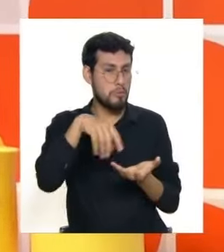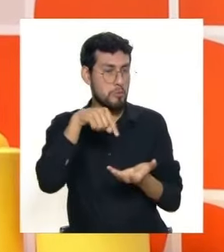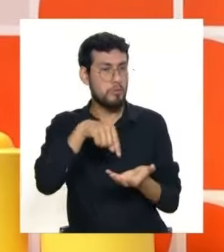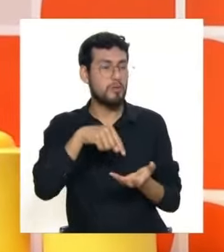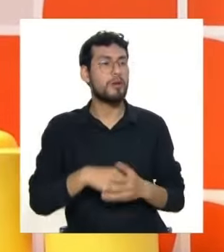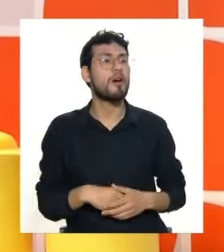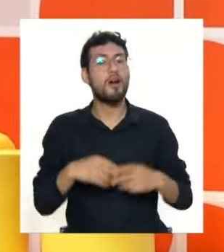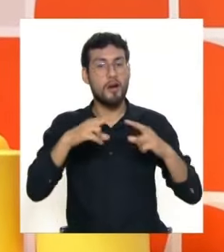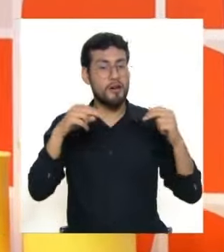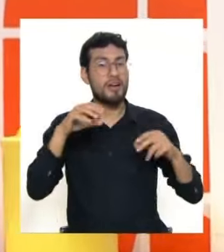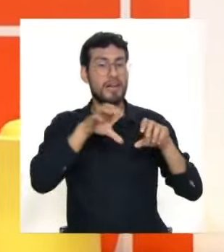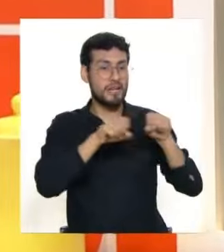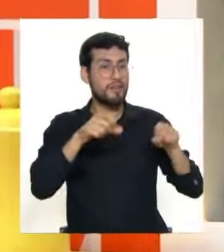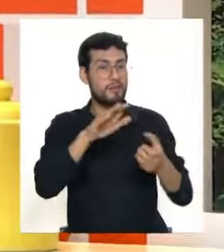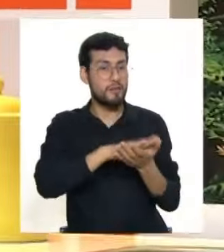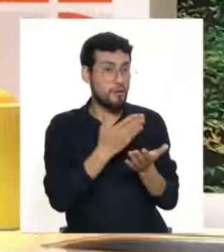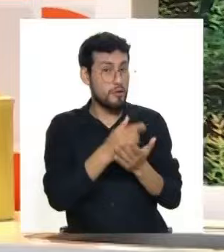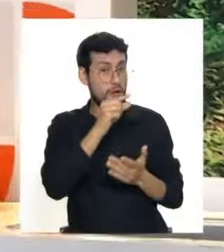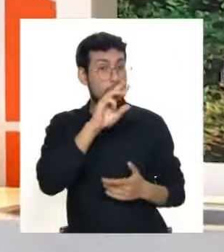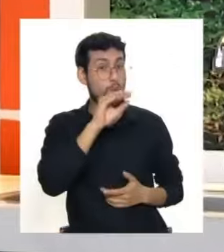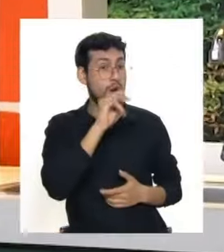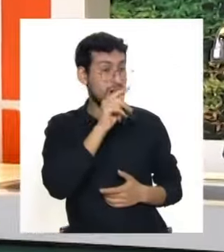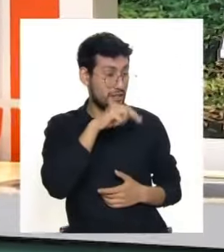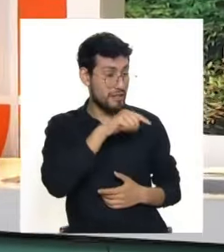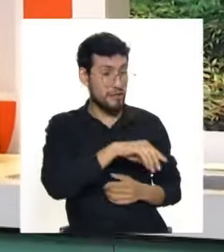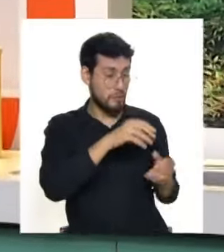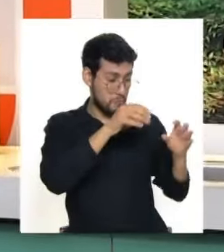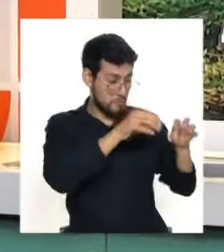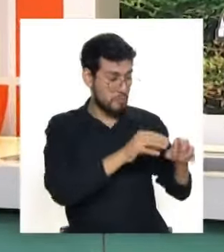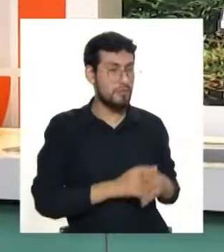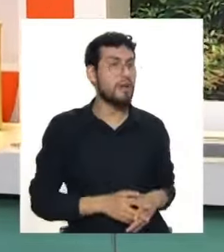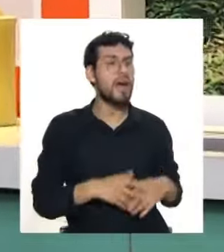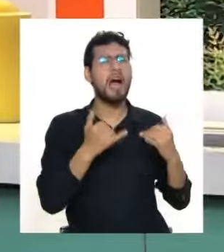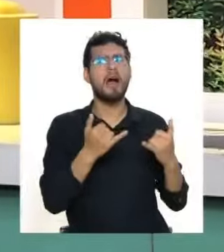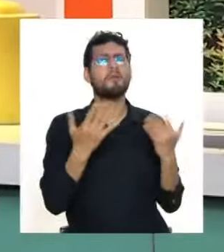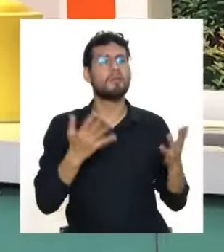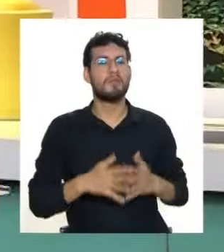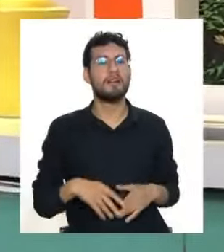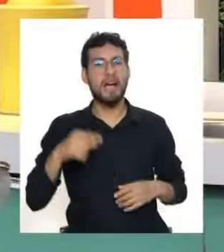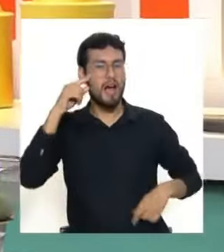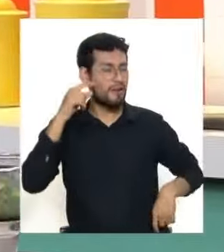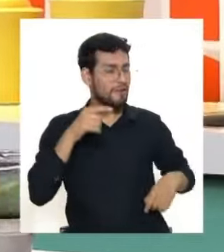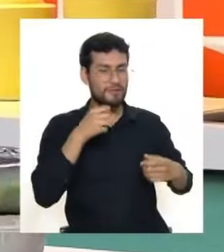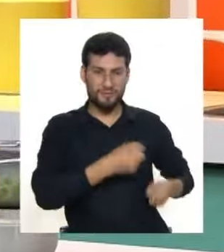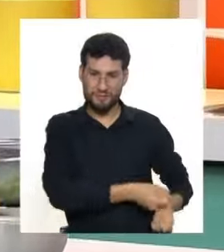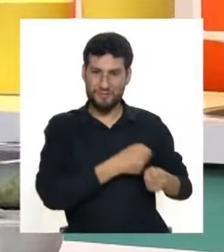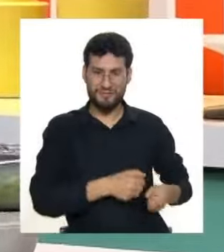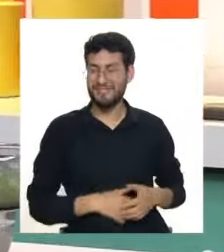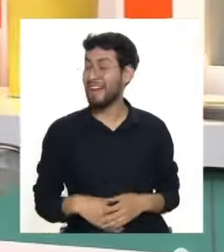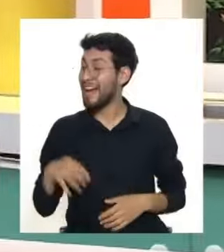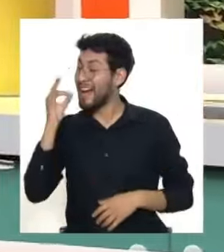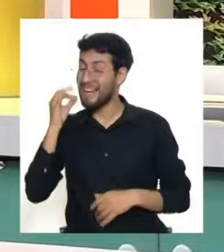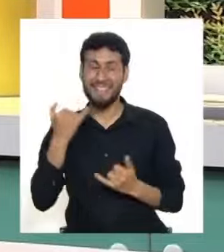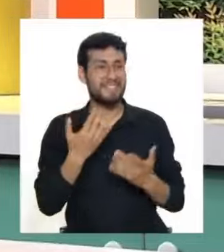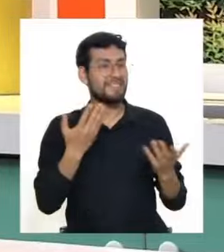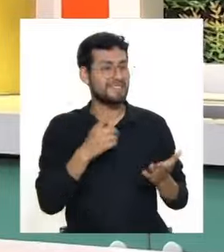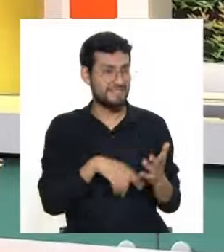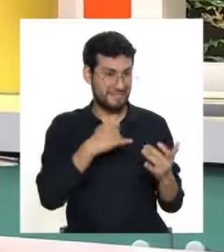el chorizo regional. Hemos frito un poco de guantán para ponerle encima. Y ahorita vamos a empezar ya con el chaufita. ¿Eh? Ay, qué rico, ¿ves? Así que vamos a